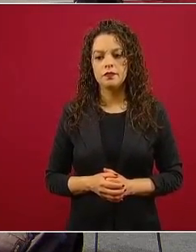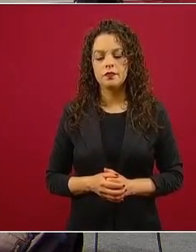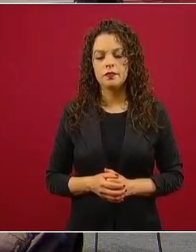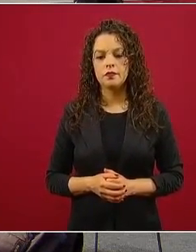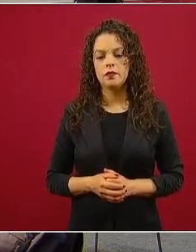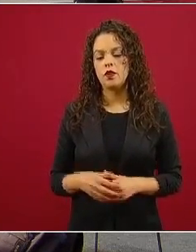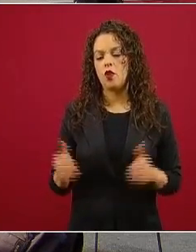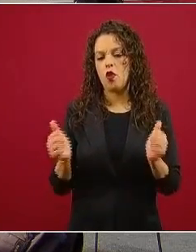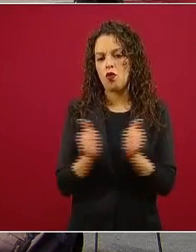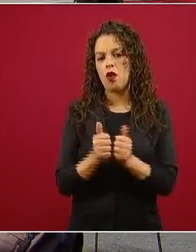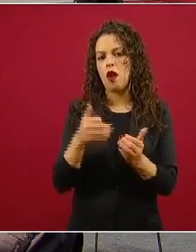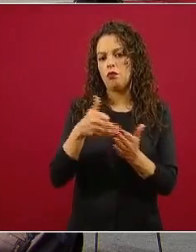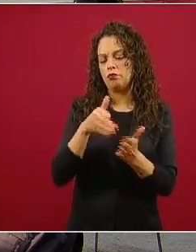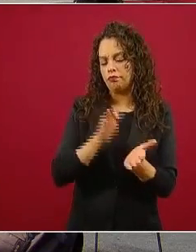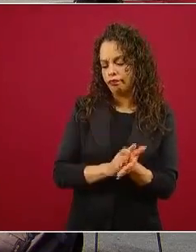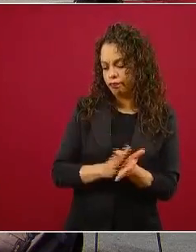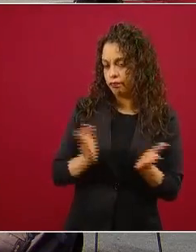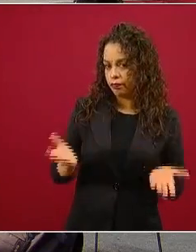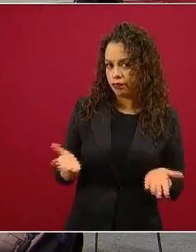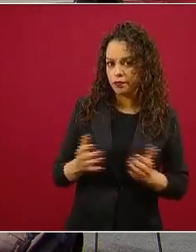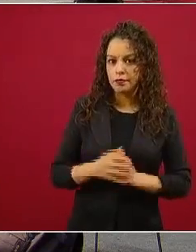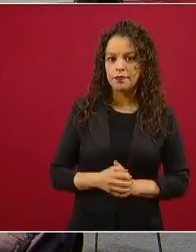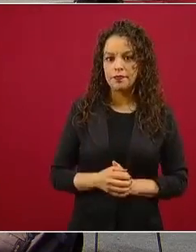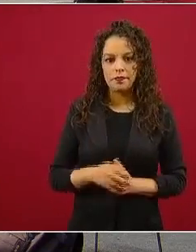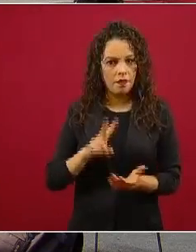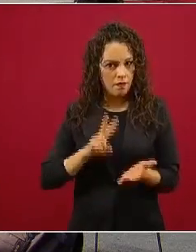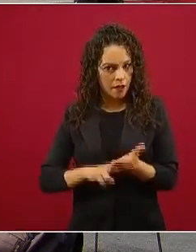o grupos políticos que hayan participado